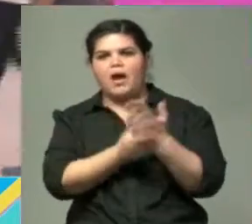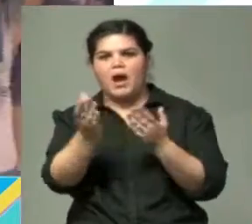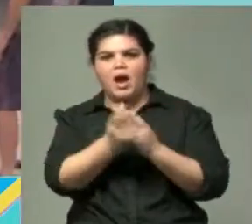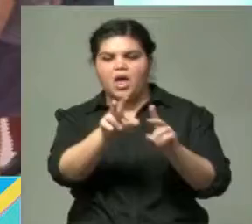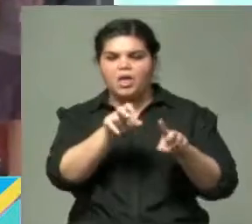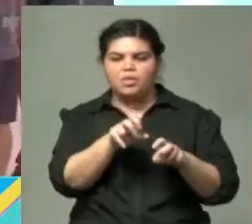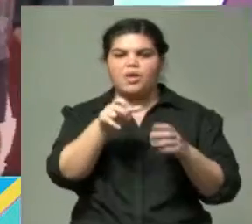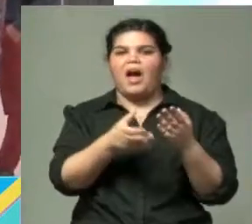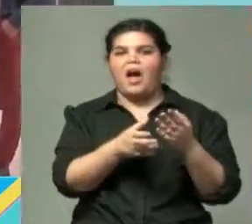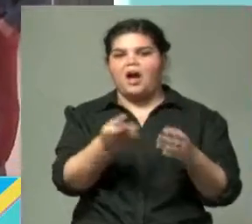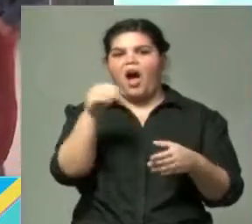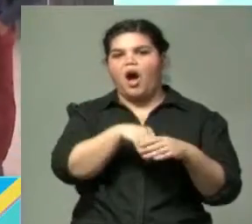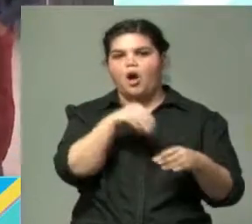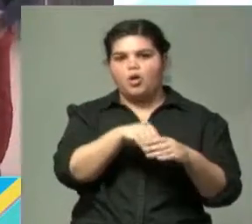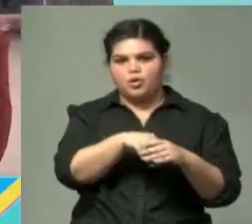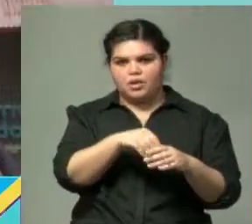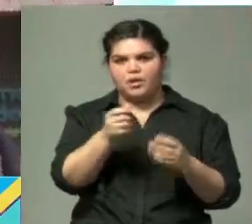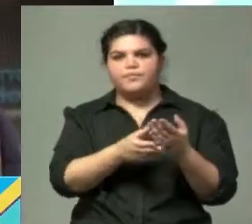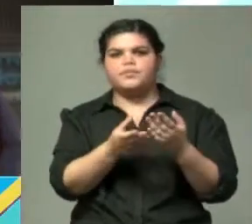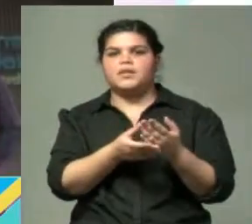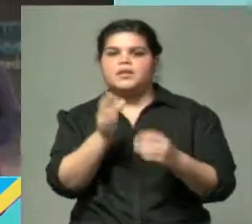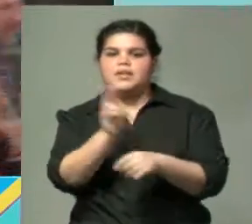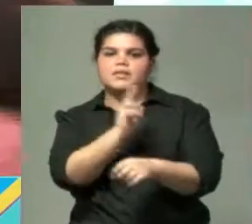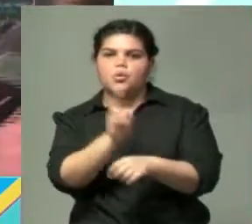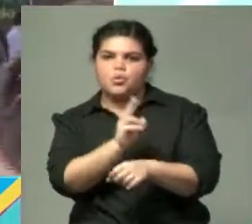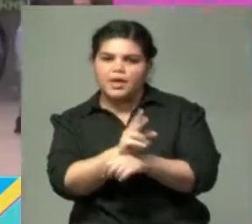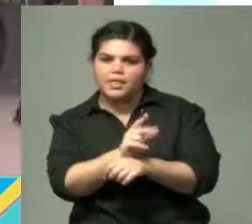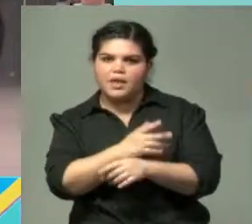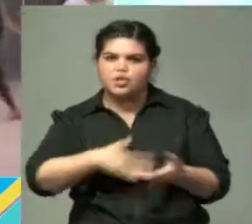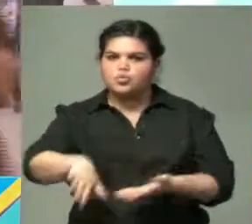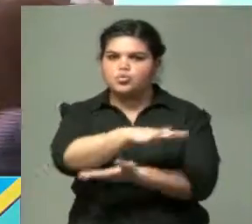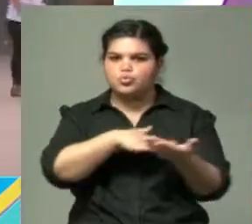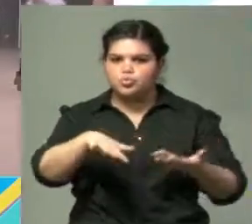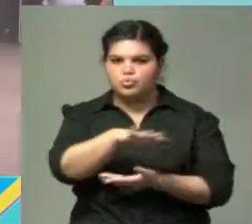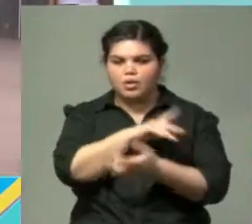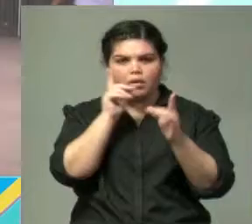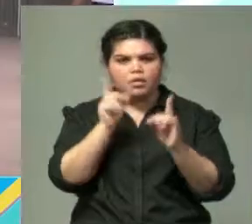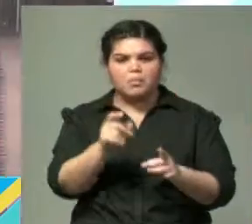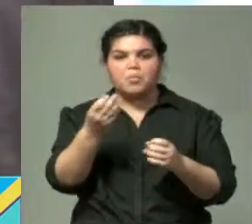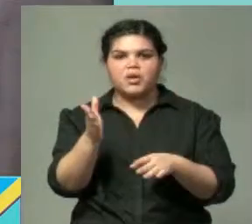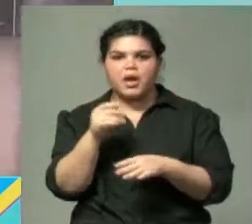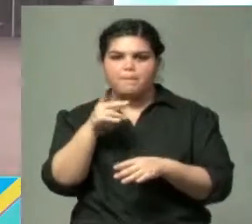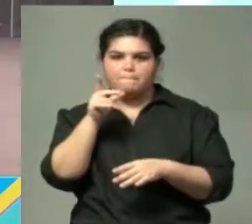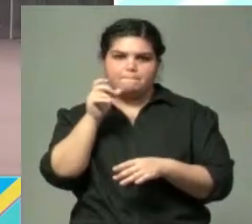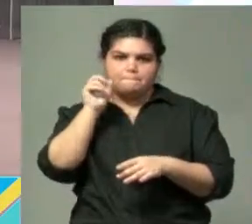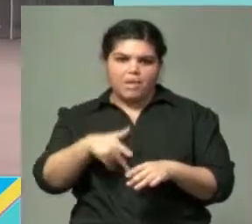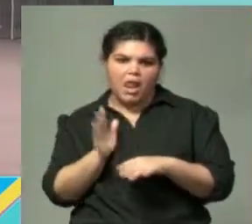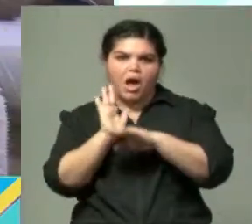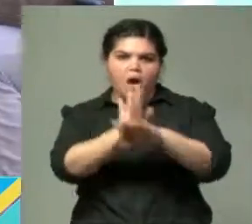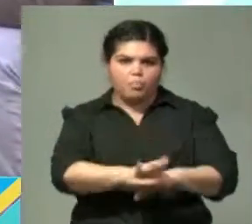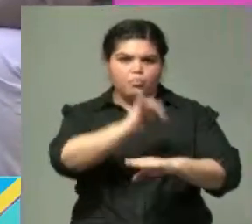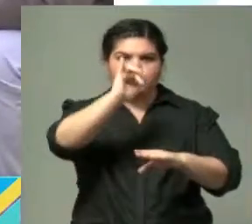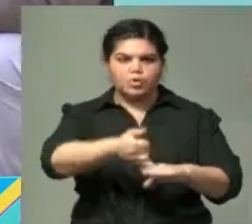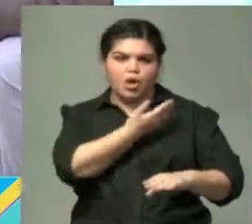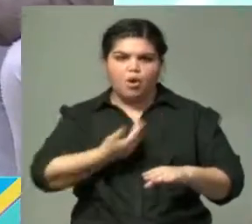seguridad social, ¿no? Gastos de indemnizaciones, de todo, porque hay políticas que los respaldan. Y hoy tenemos el